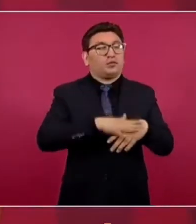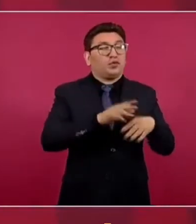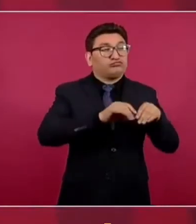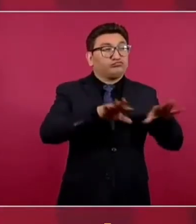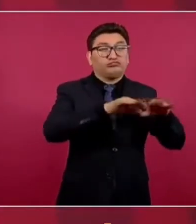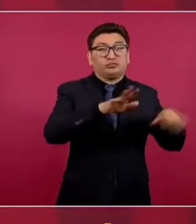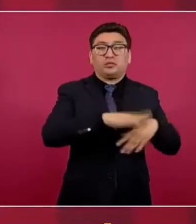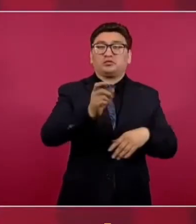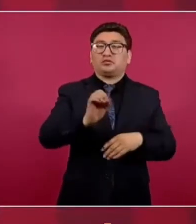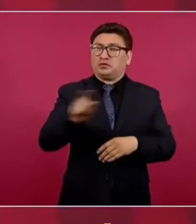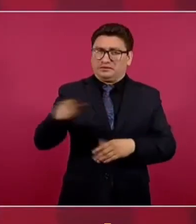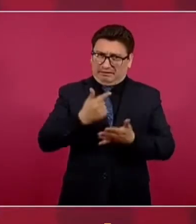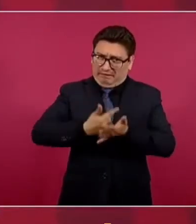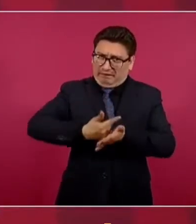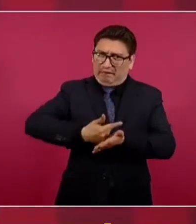gravísimo.